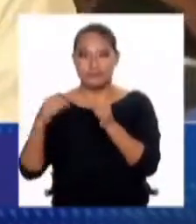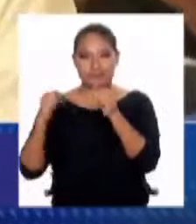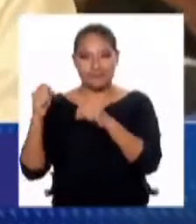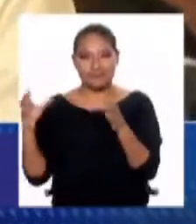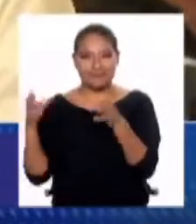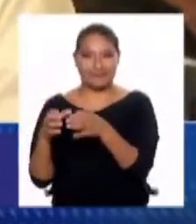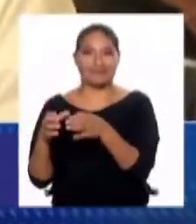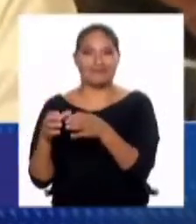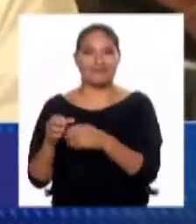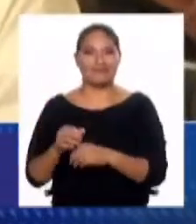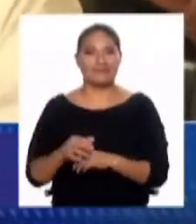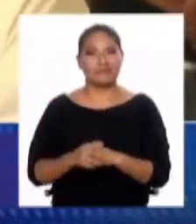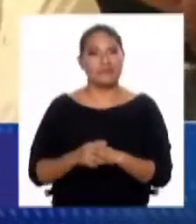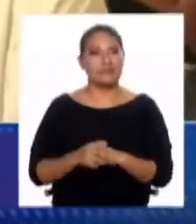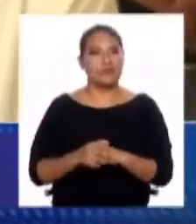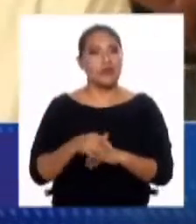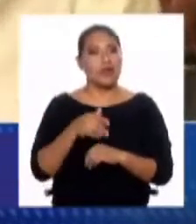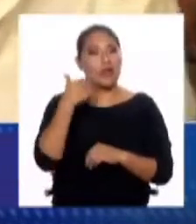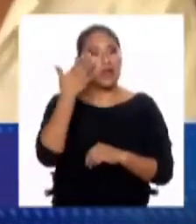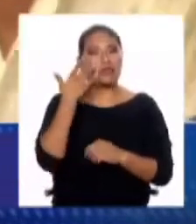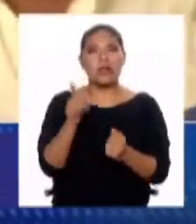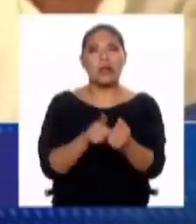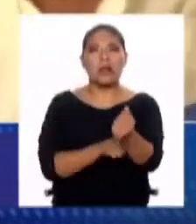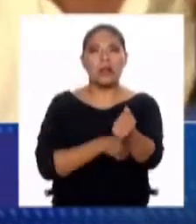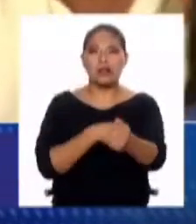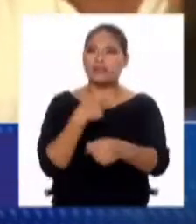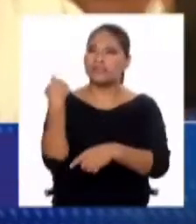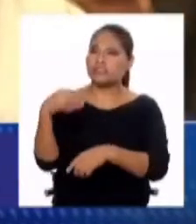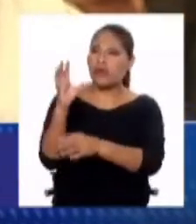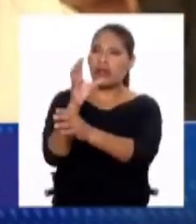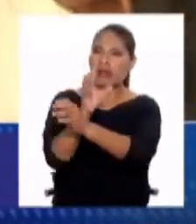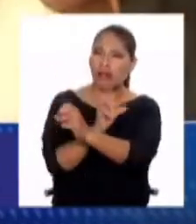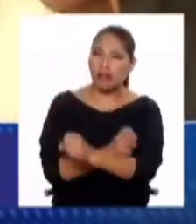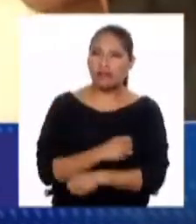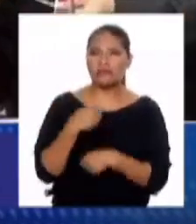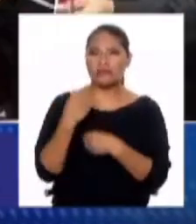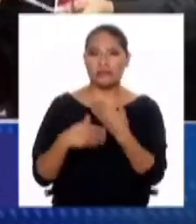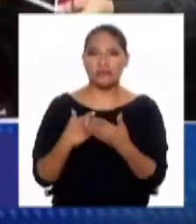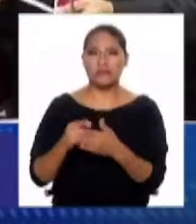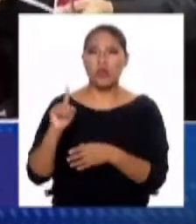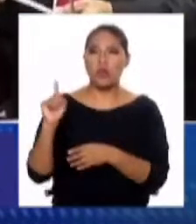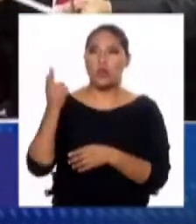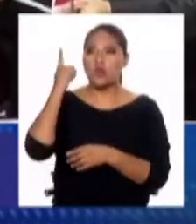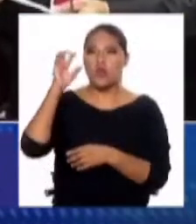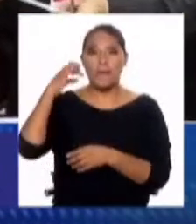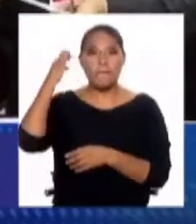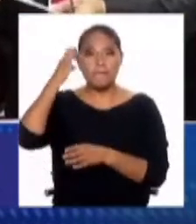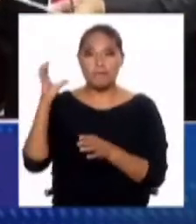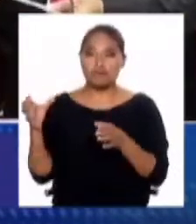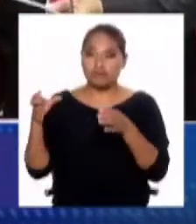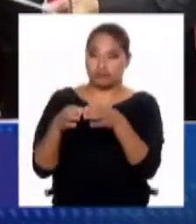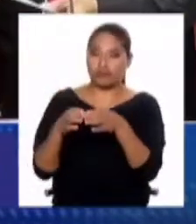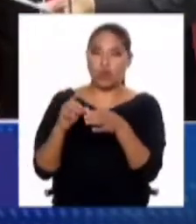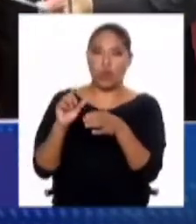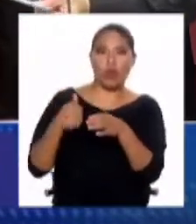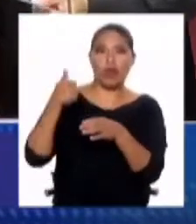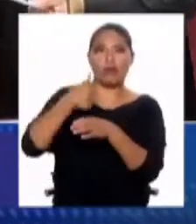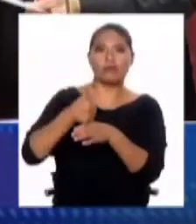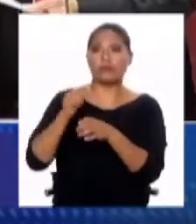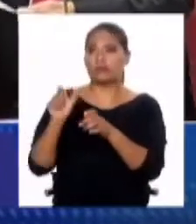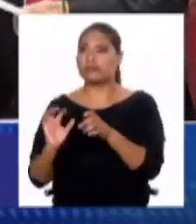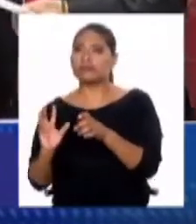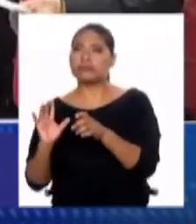qué pasa? ¿Perdón? No, digo, ¿eso es tradición o qué pasa? ¿Por qué el caudillismo? O sea, tiene que aparecer un partido político que no dependa tanto. El Perú ha sido siempre un país